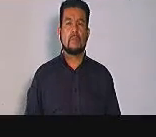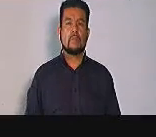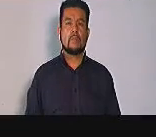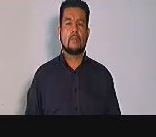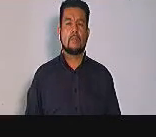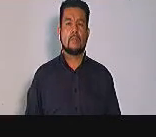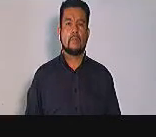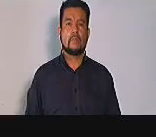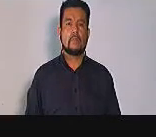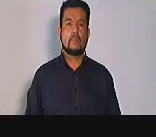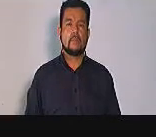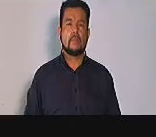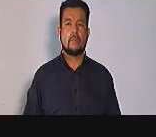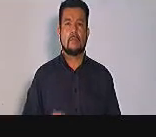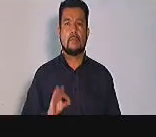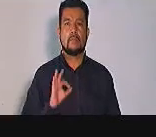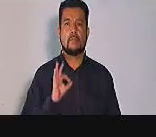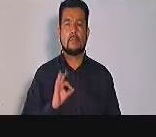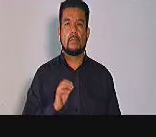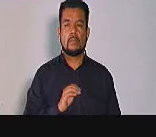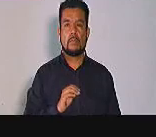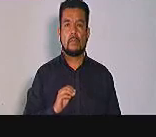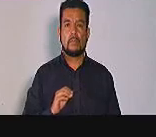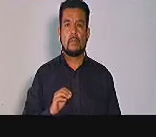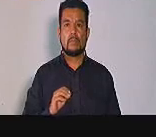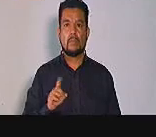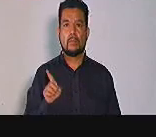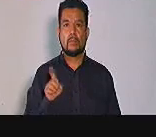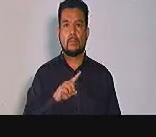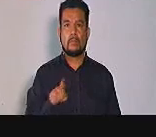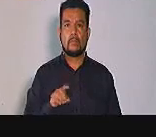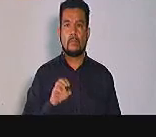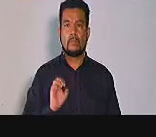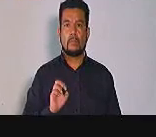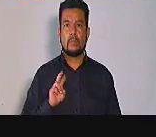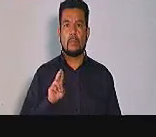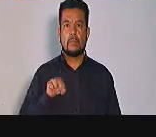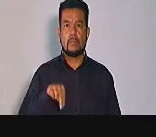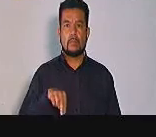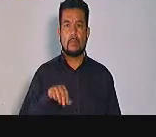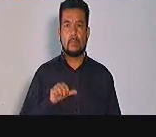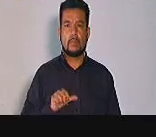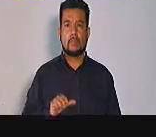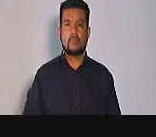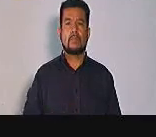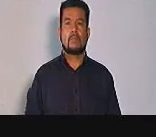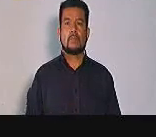O sea, el Santiago vota sí, copiado. Serna Ruiz Julián Andrés.